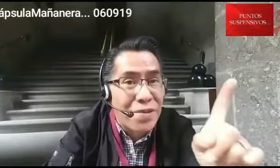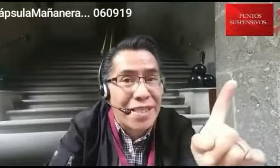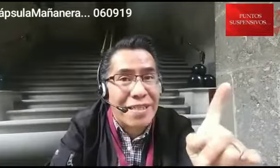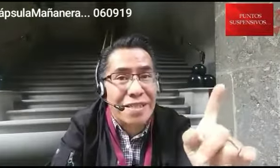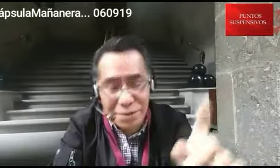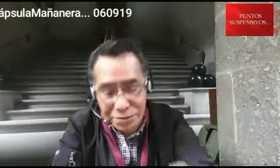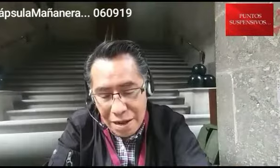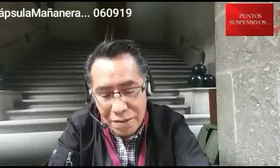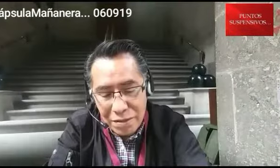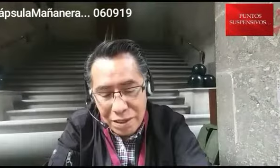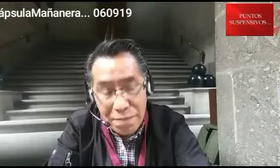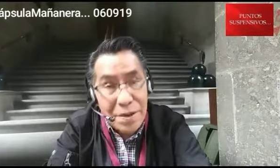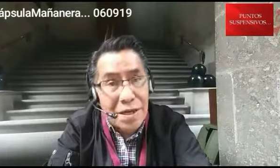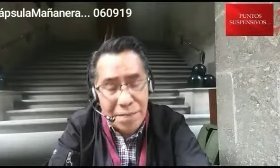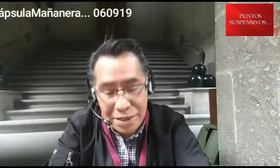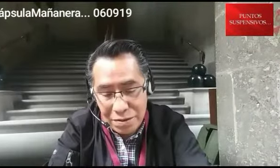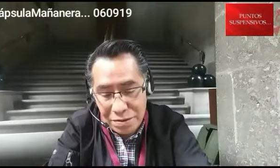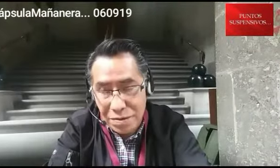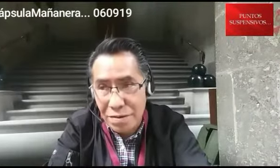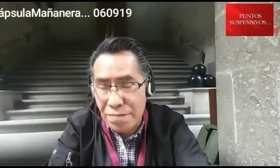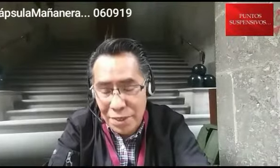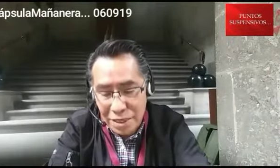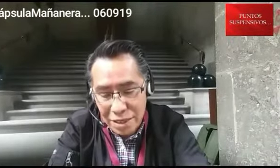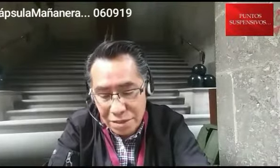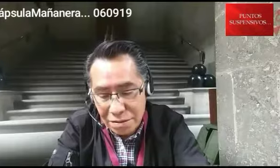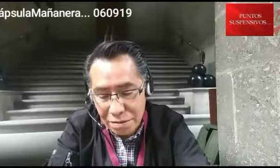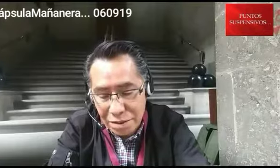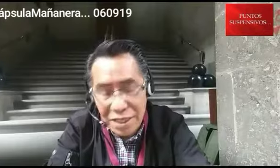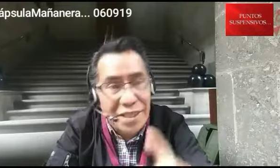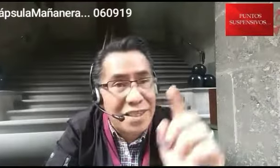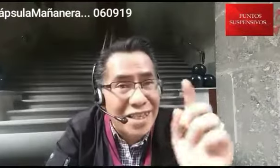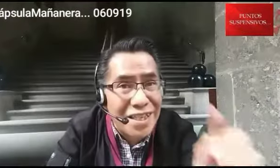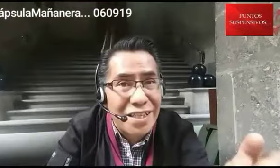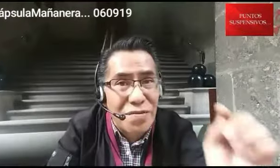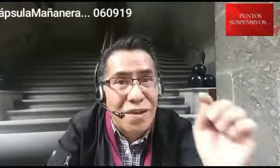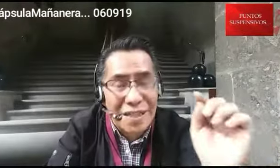compraron más piezas. Agua de tocador para el caballero Peña Nieto,